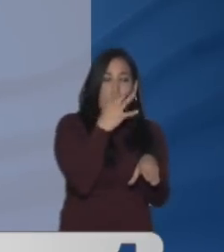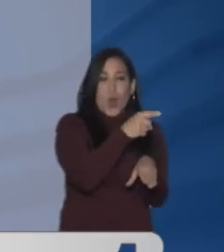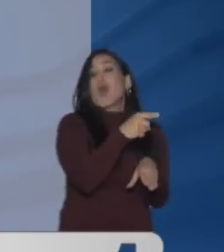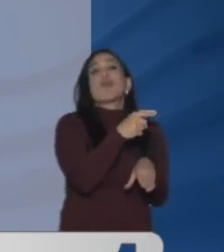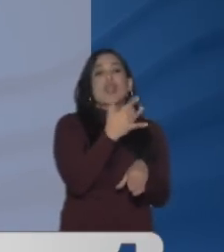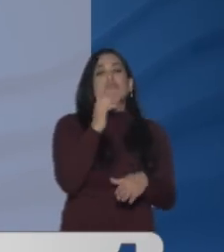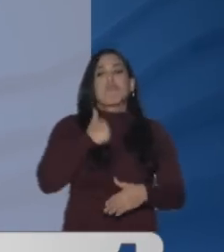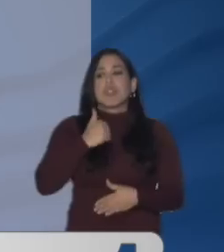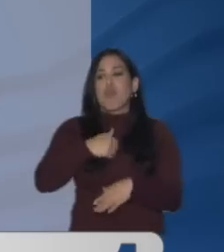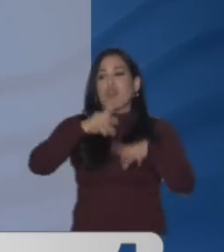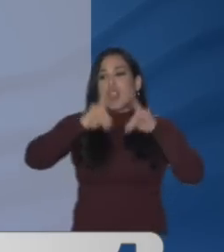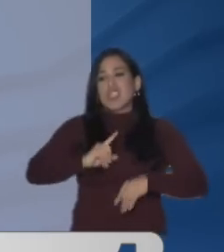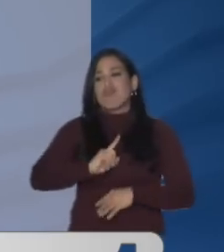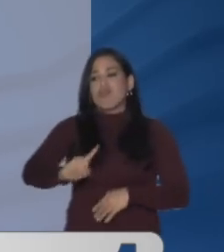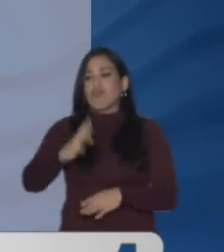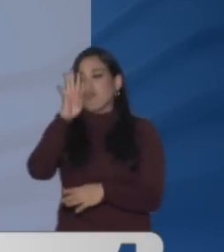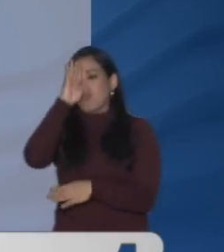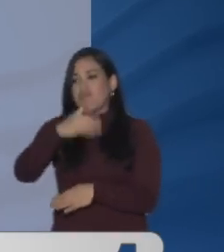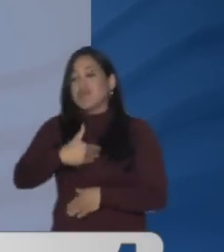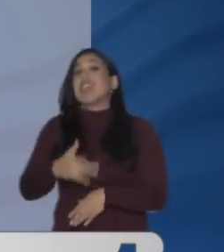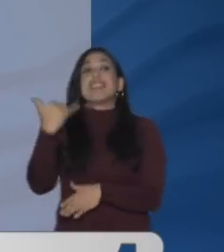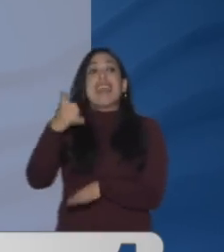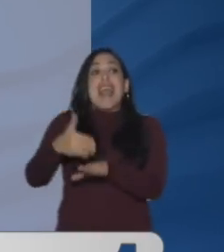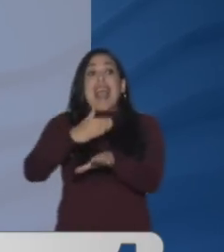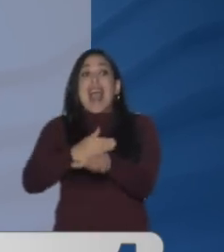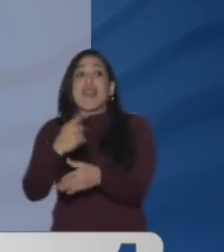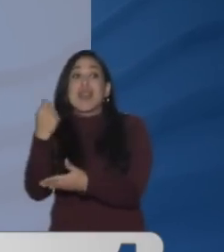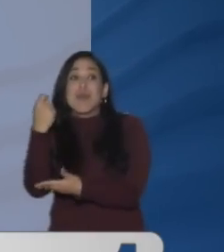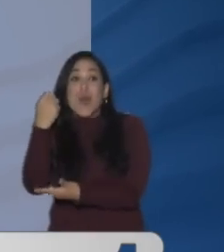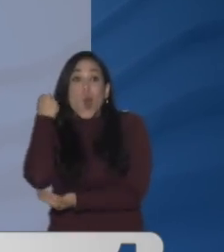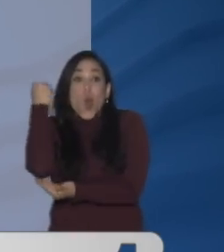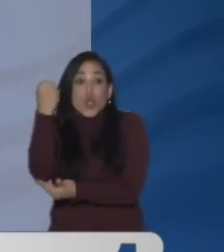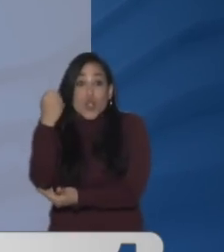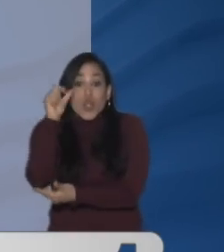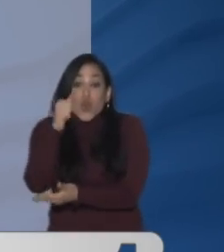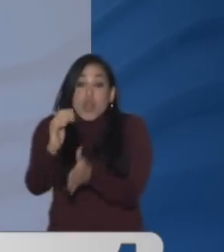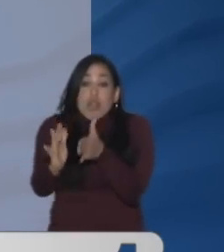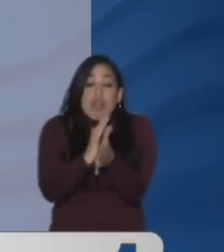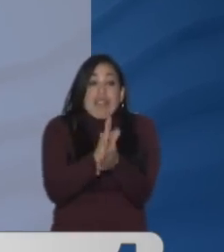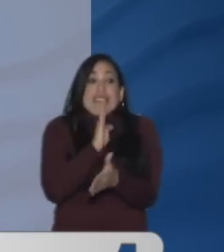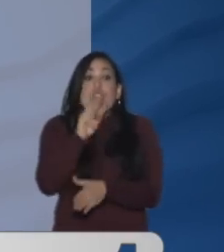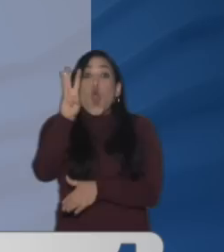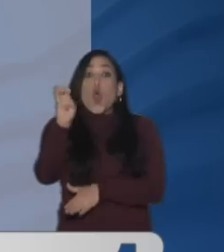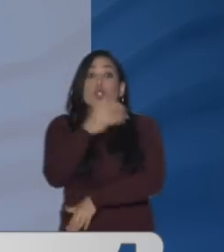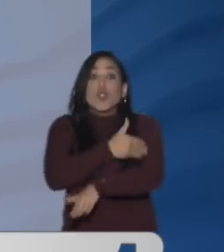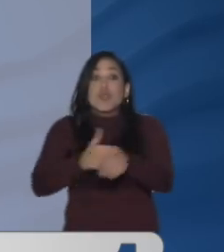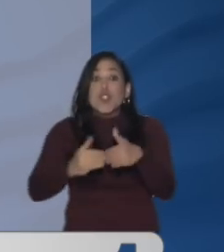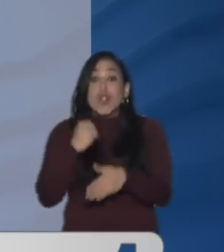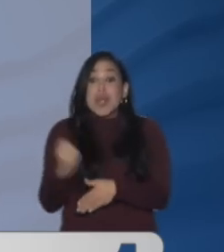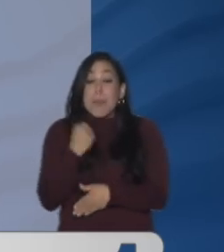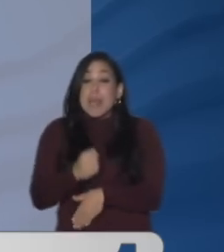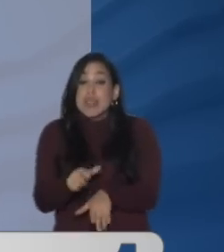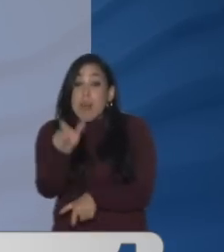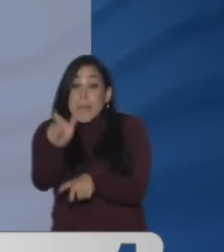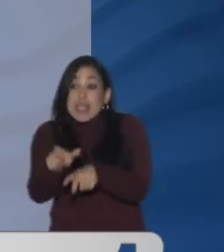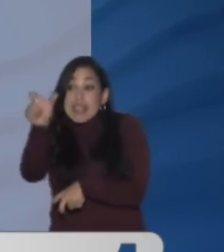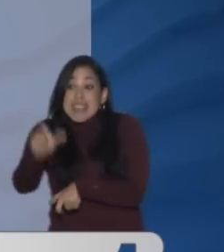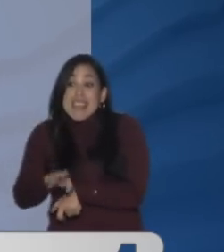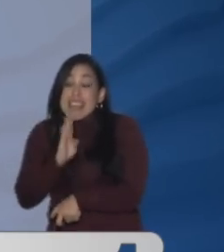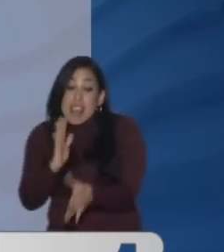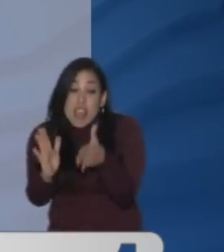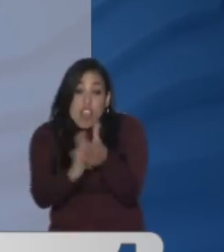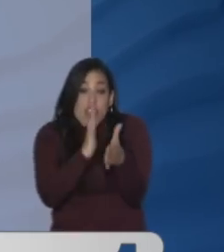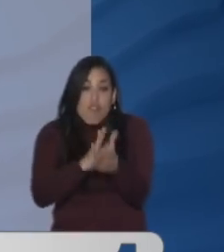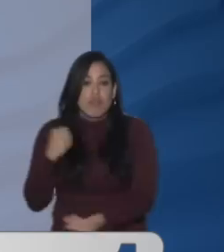se entregó luego de la recompensa que habían ofrecido las autoridades de hasta 8 millones de pesos a quien brindara